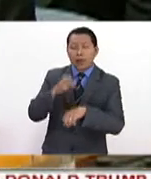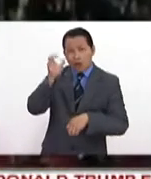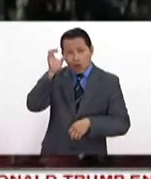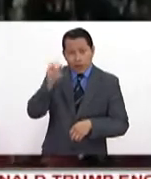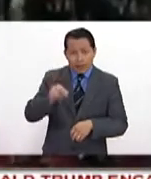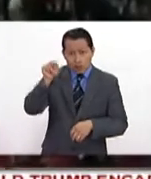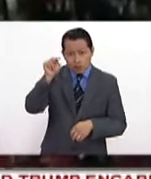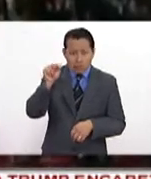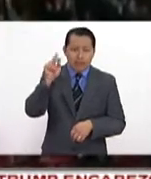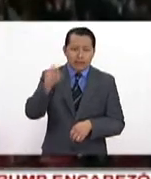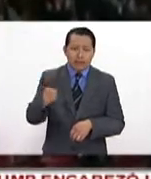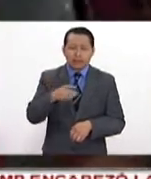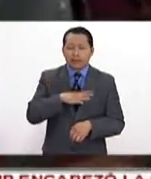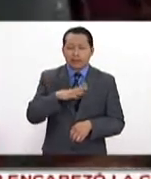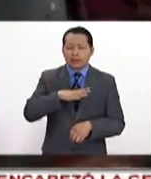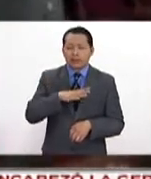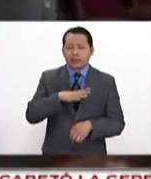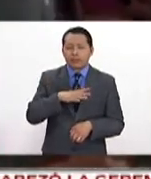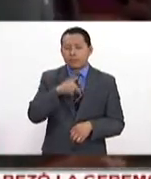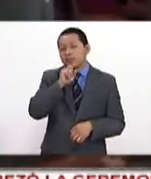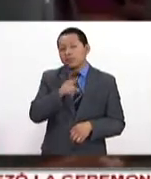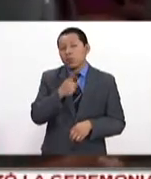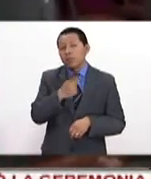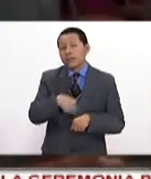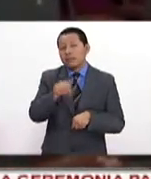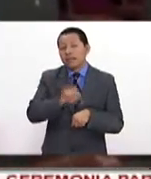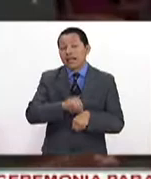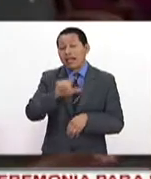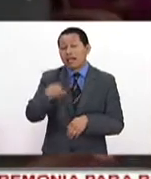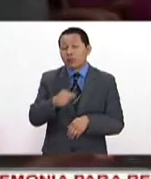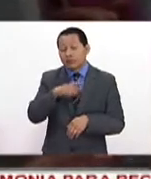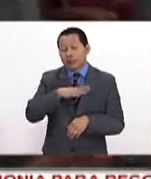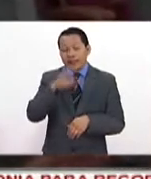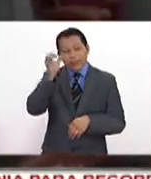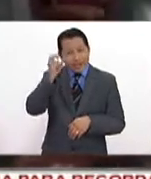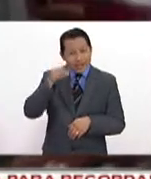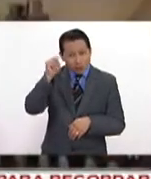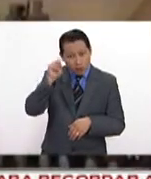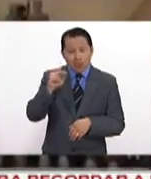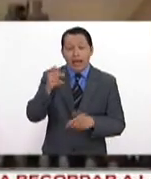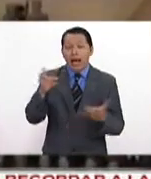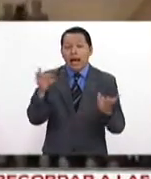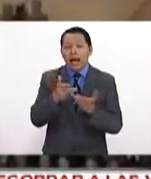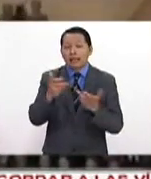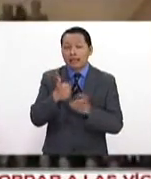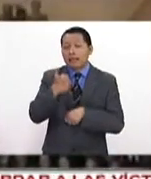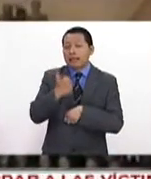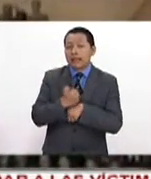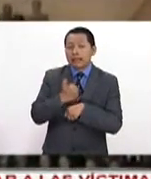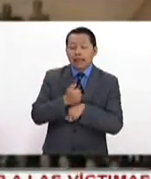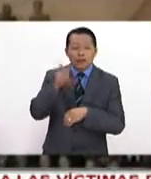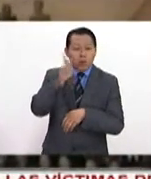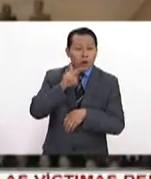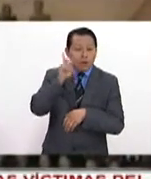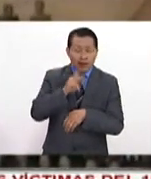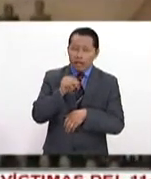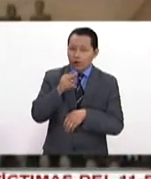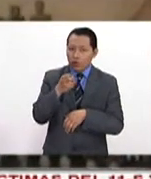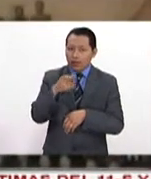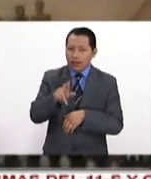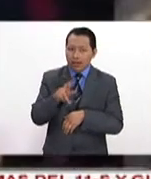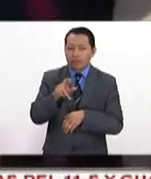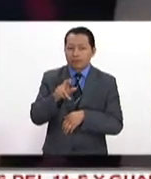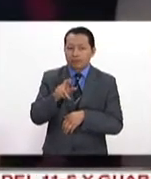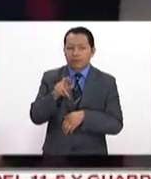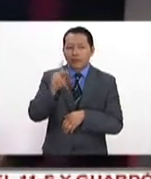Norte, una medida que se produce una semana después de que Corea del Norte llevó a cabo su sexta prueba nuclear. La resolución